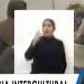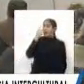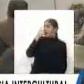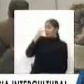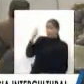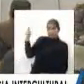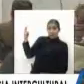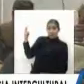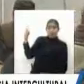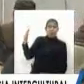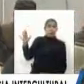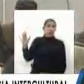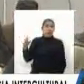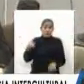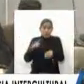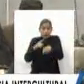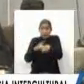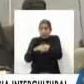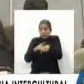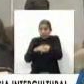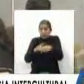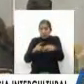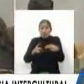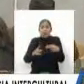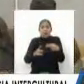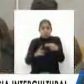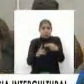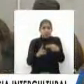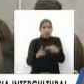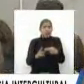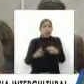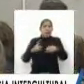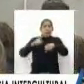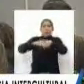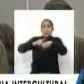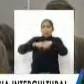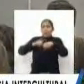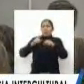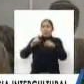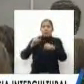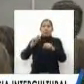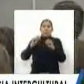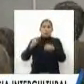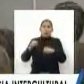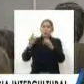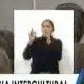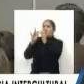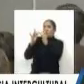observar, ya este acto está ya iniciando. En unos minutos nada más estaremos también tomando